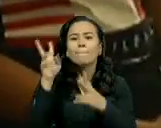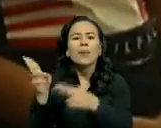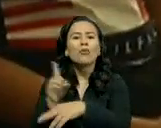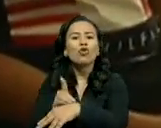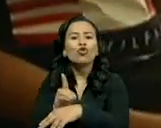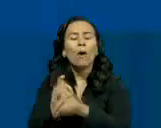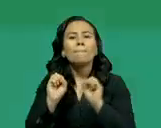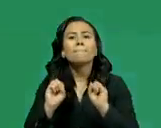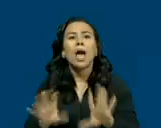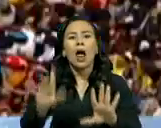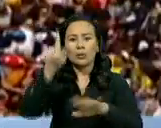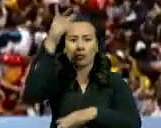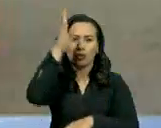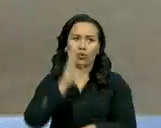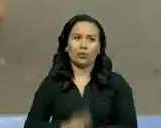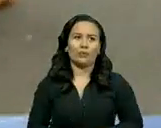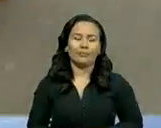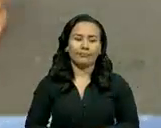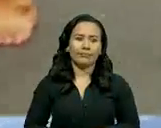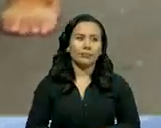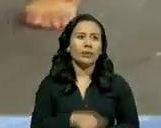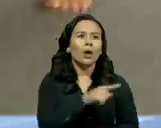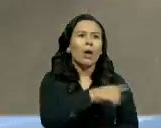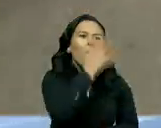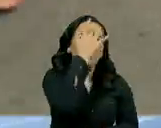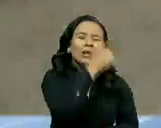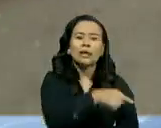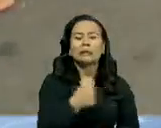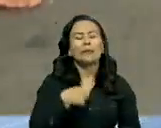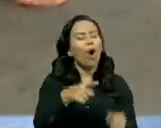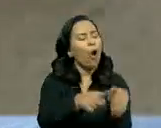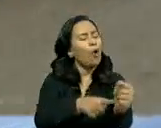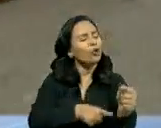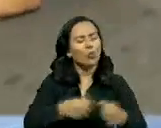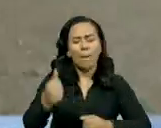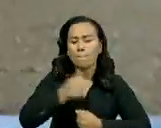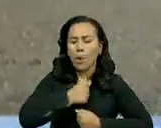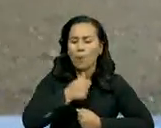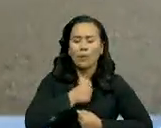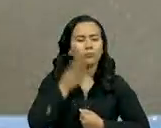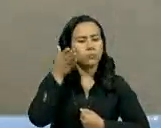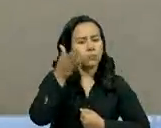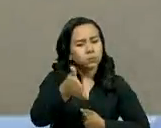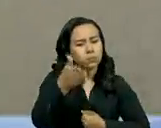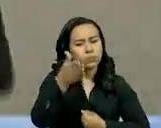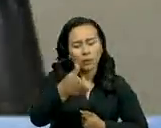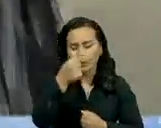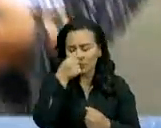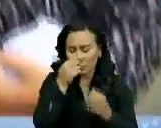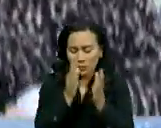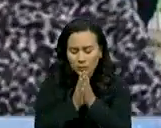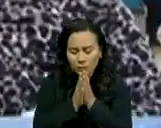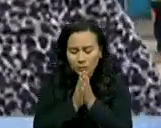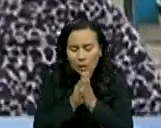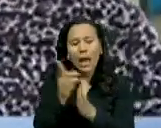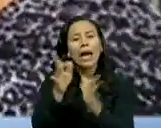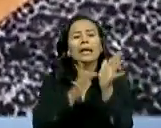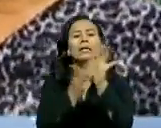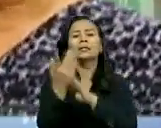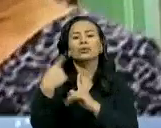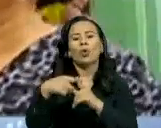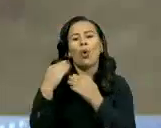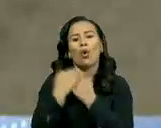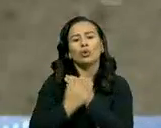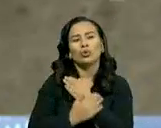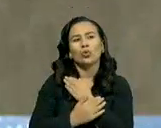que es milagro de Dios. En la voy, porque es la costumbre mía de ir, la devoto, de mi Cristo del Consuelo, porque